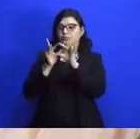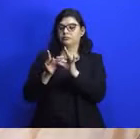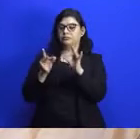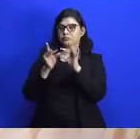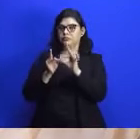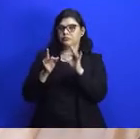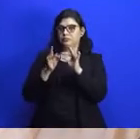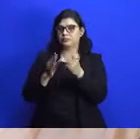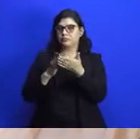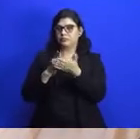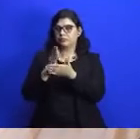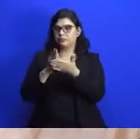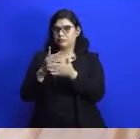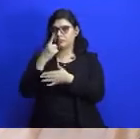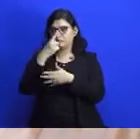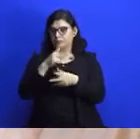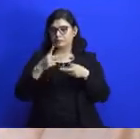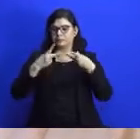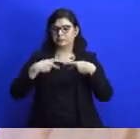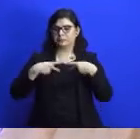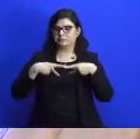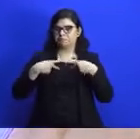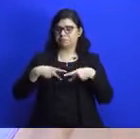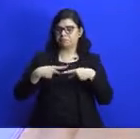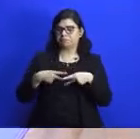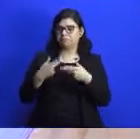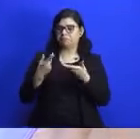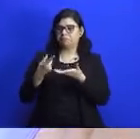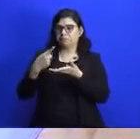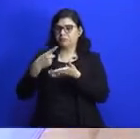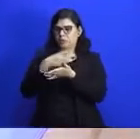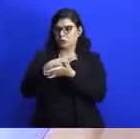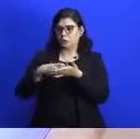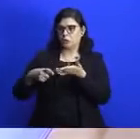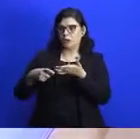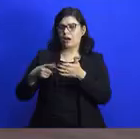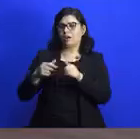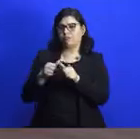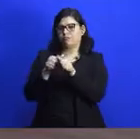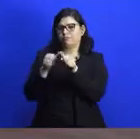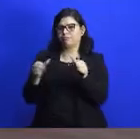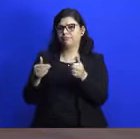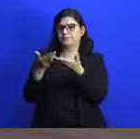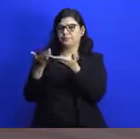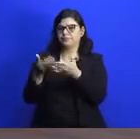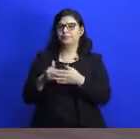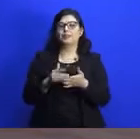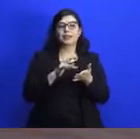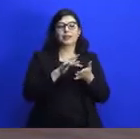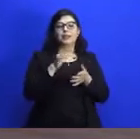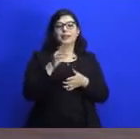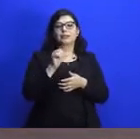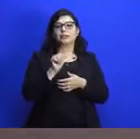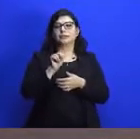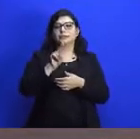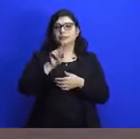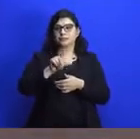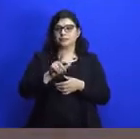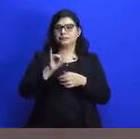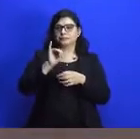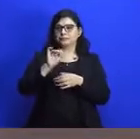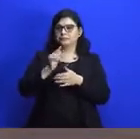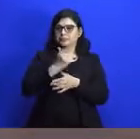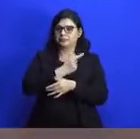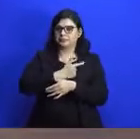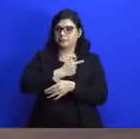acceso a la economía de los clientes digitales en Bodega Aurrerá. Ignacio. Gracias, Raúl. Y con gusto